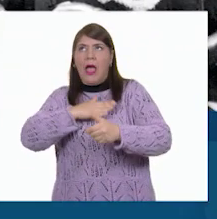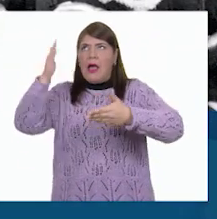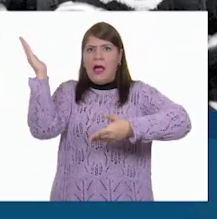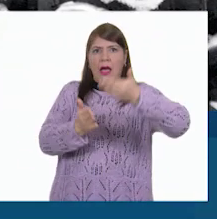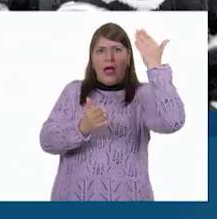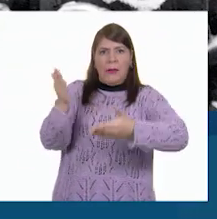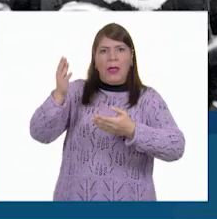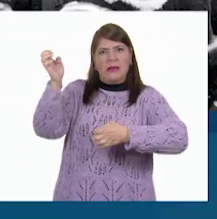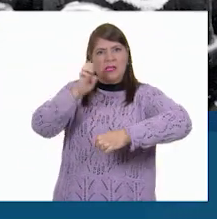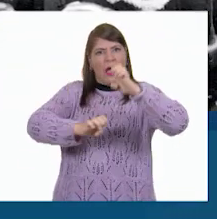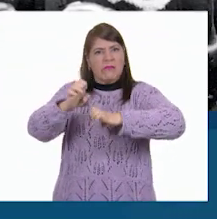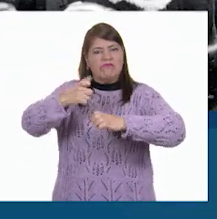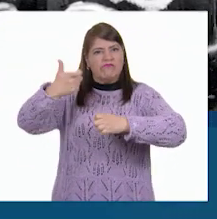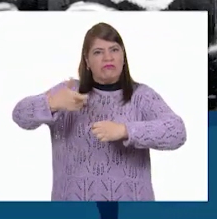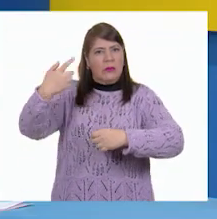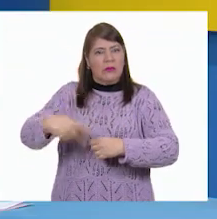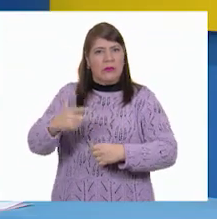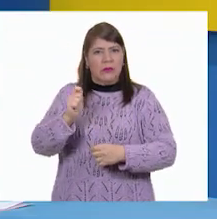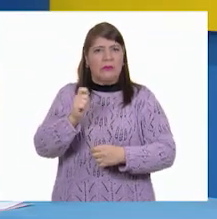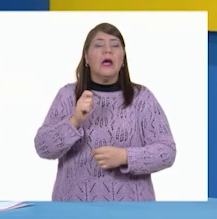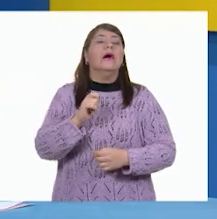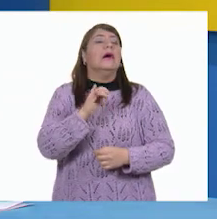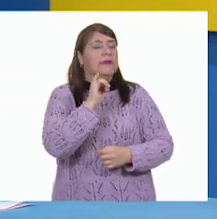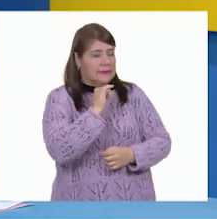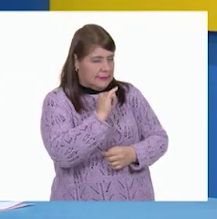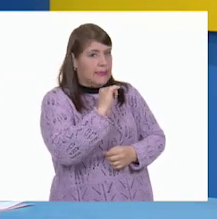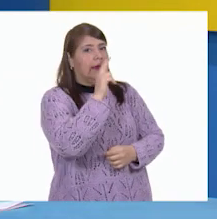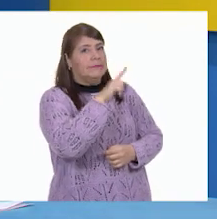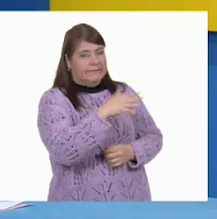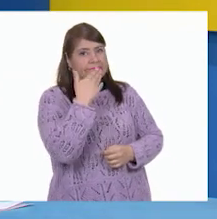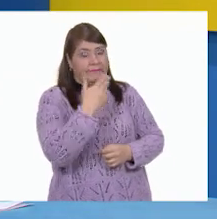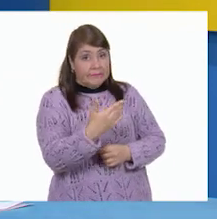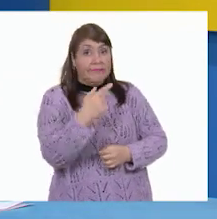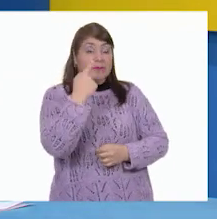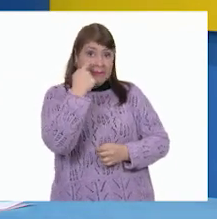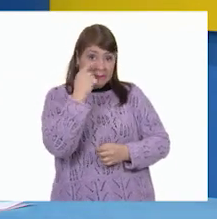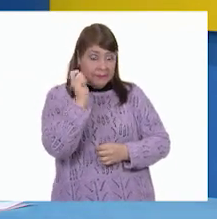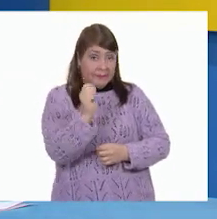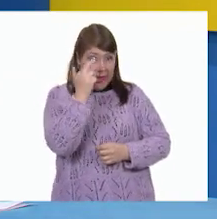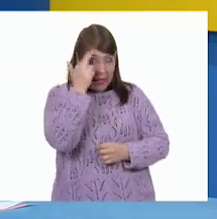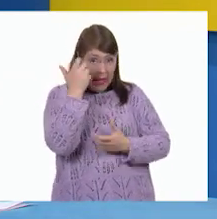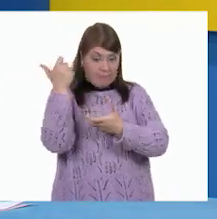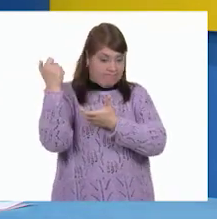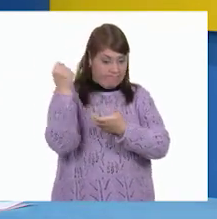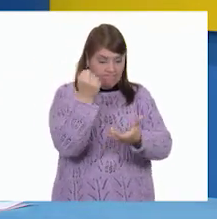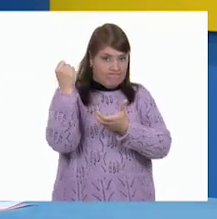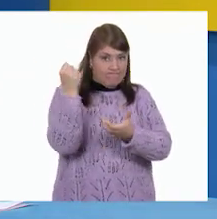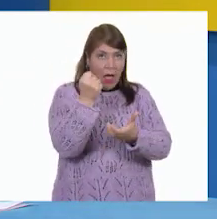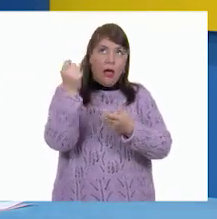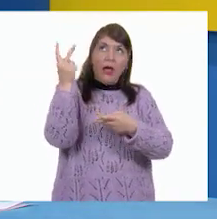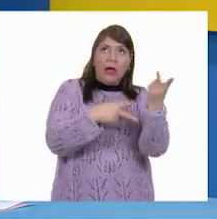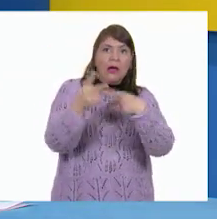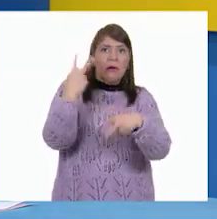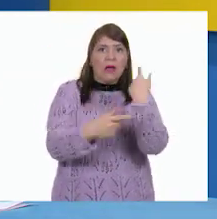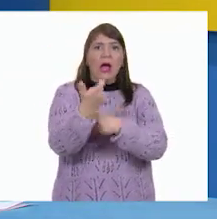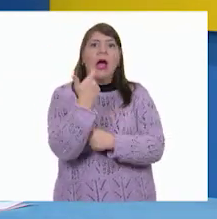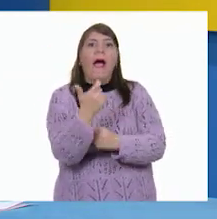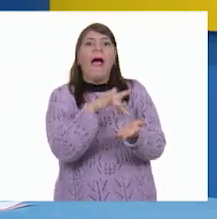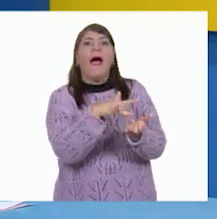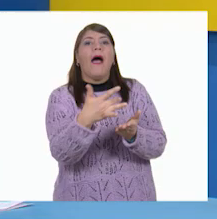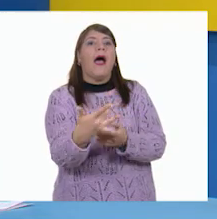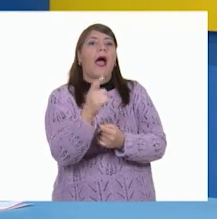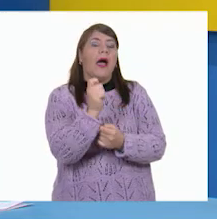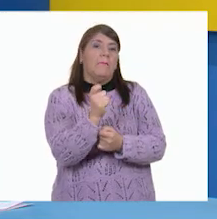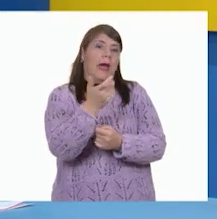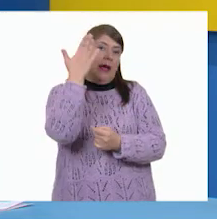empresarios, maestra. Exacto, muy bien, Jenny. Sí. Recordemos que en las inversiones y las empresas extranjeras era donde recaía